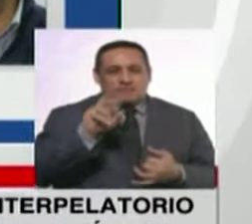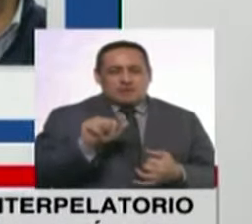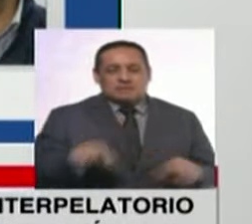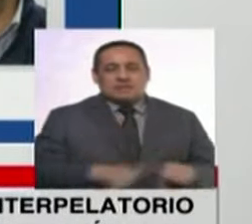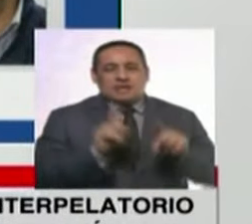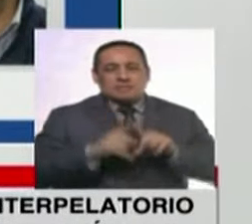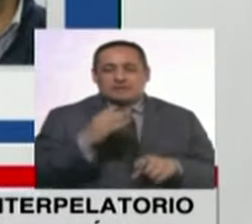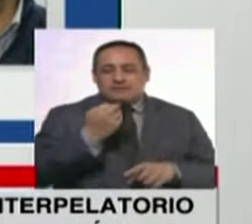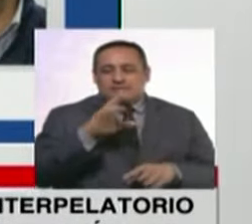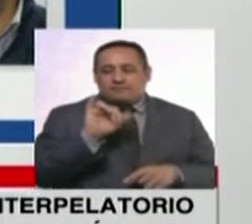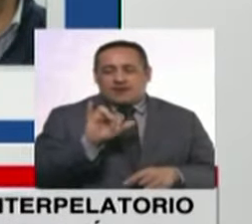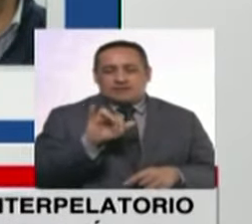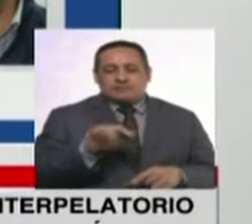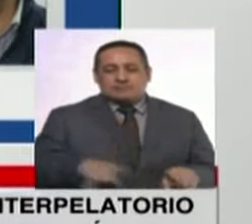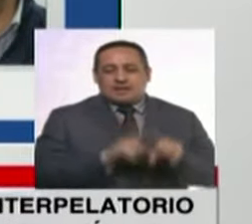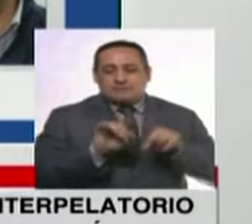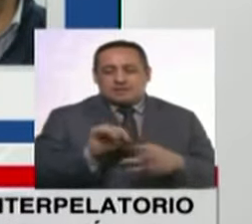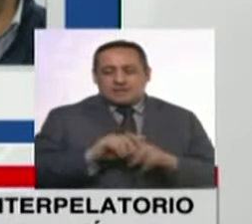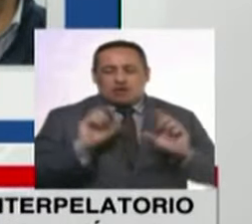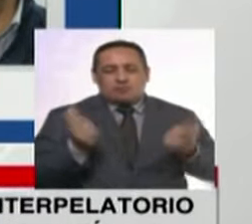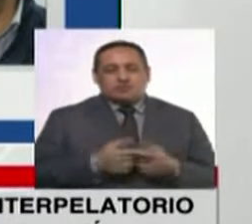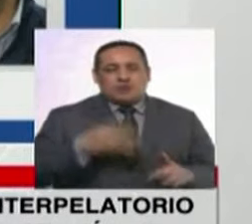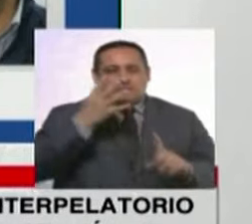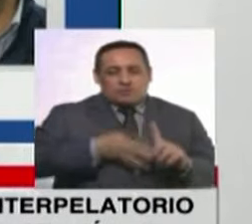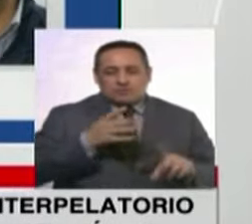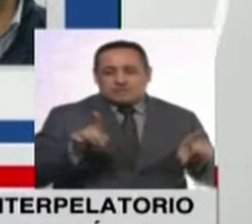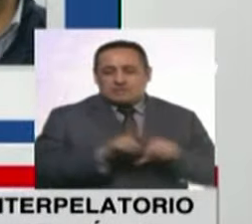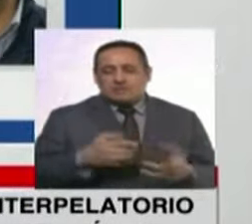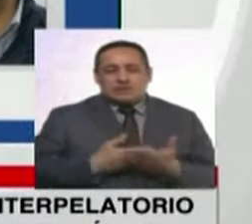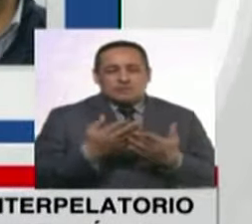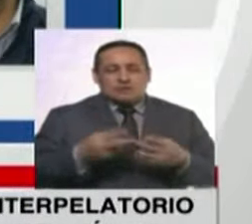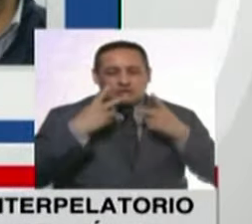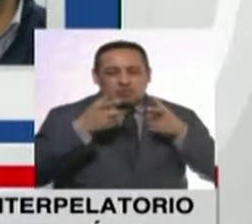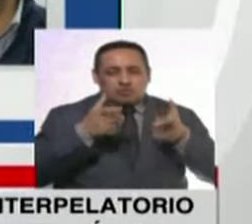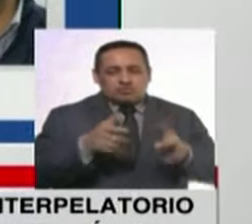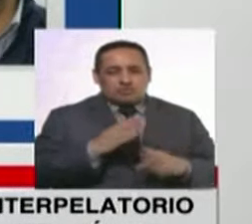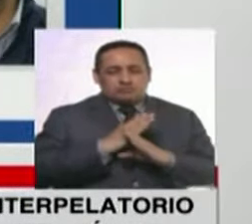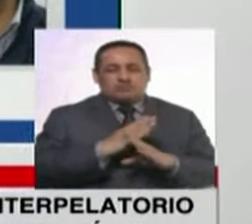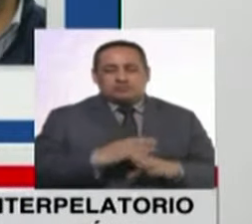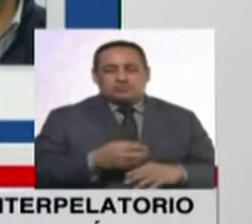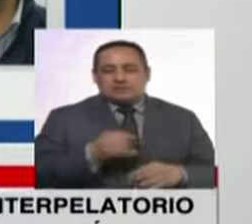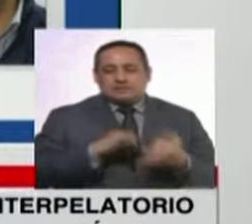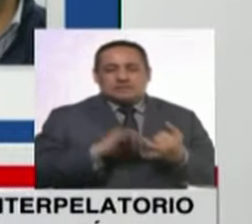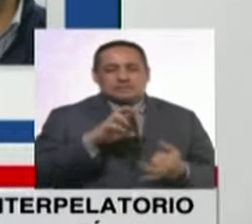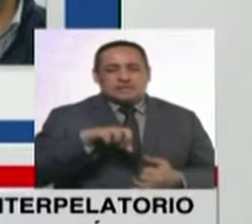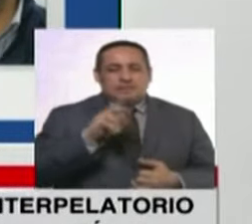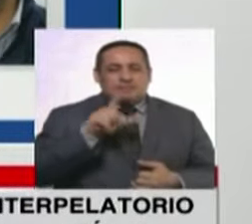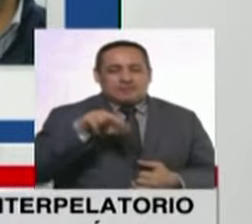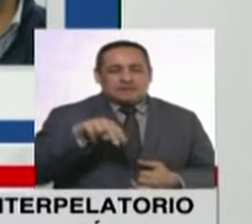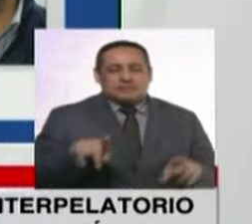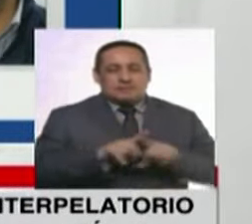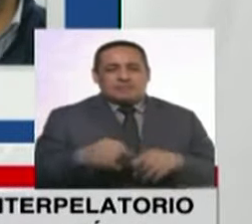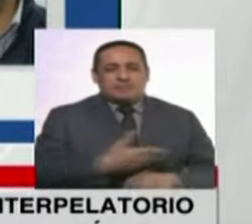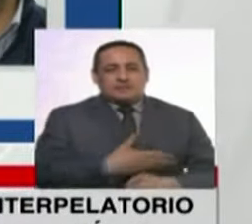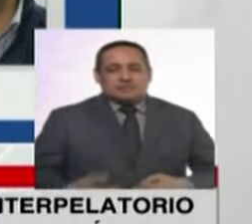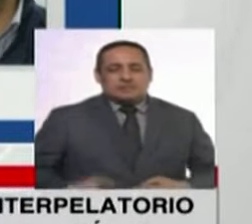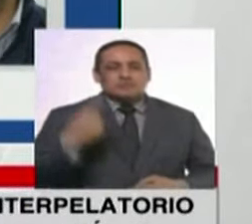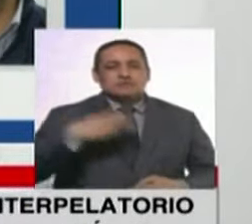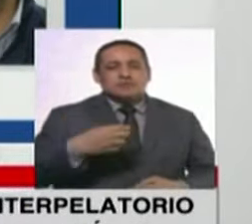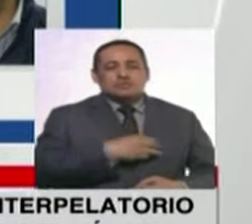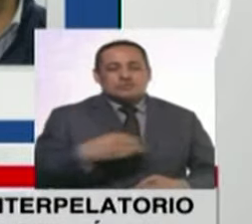y Fray Vázquez Castillo la comisión evaluadora de recompensa contra la criminalidad serkrill presidía por